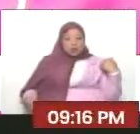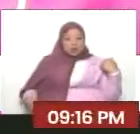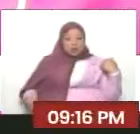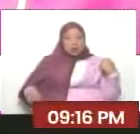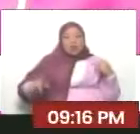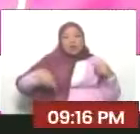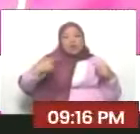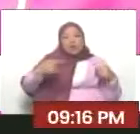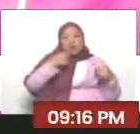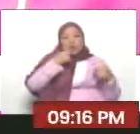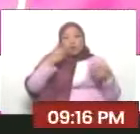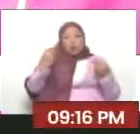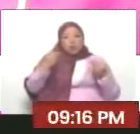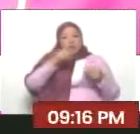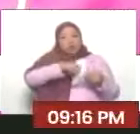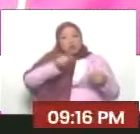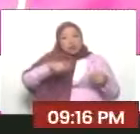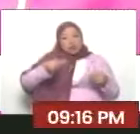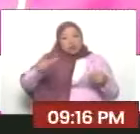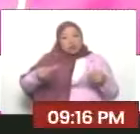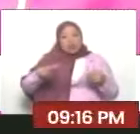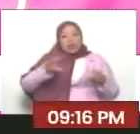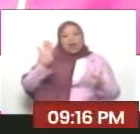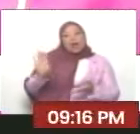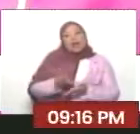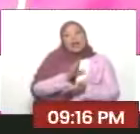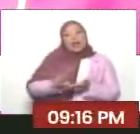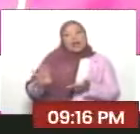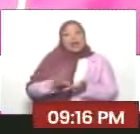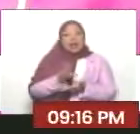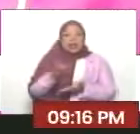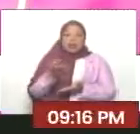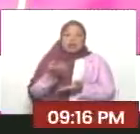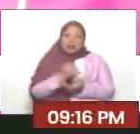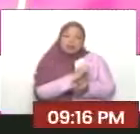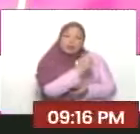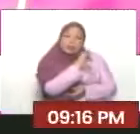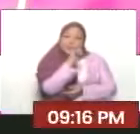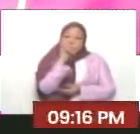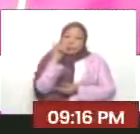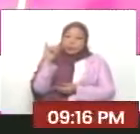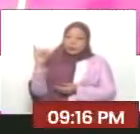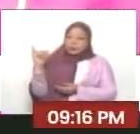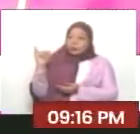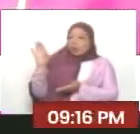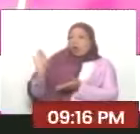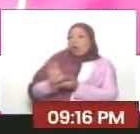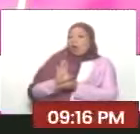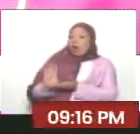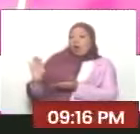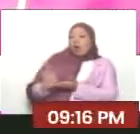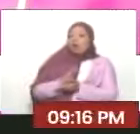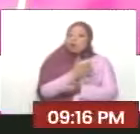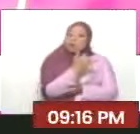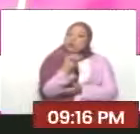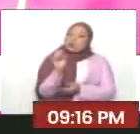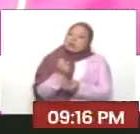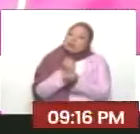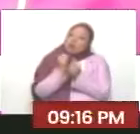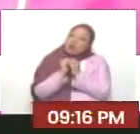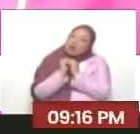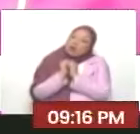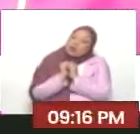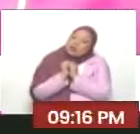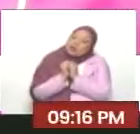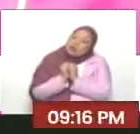les puedo contar que muchos de ellos les cantan a los cultivos. Le cantan a los cultivos, le tienen oraciones a